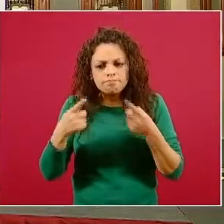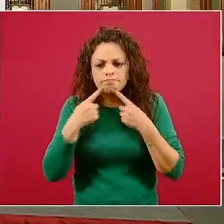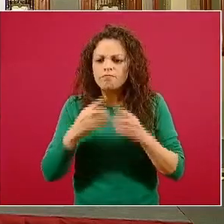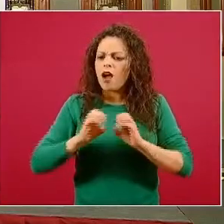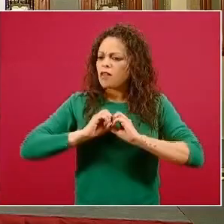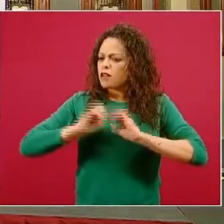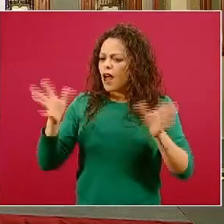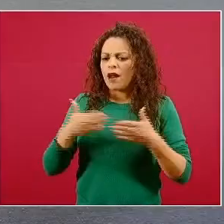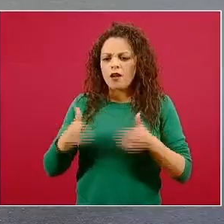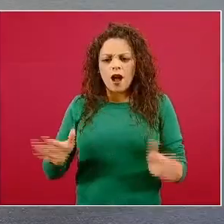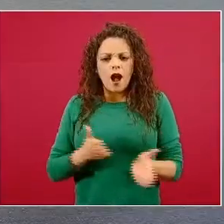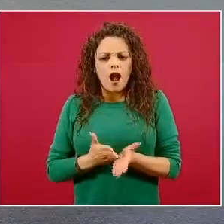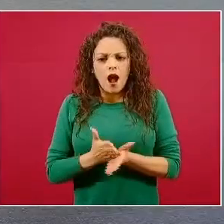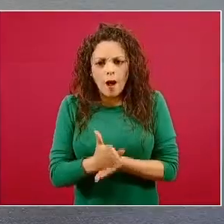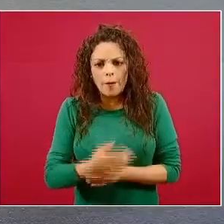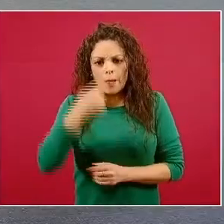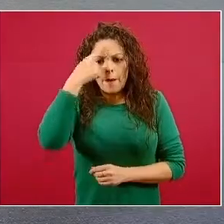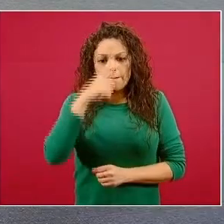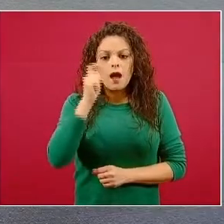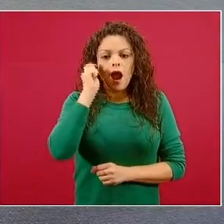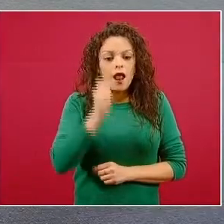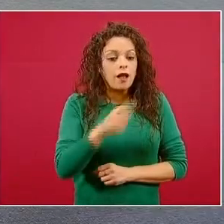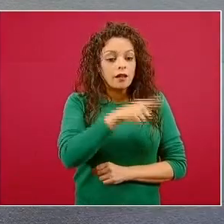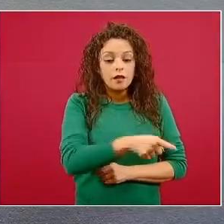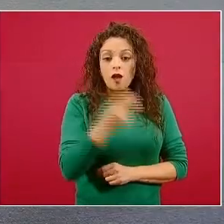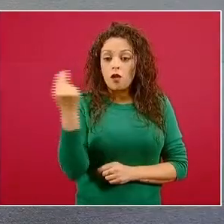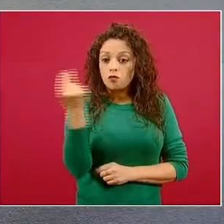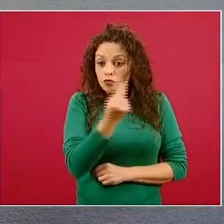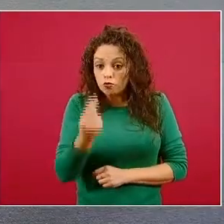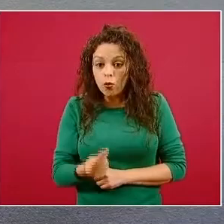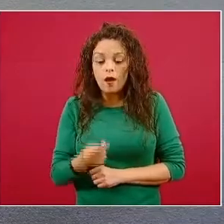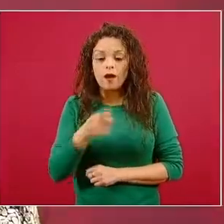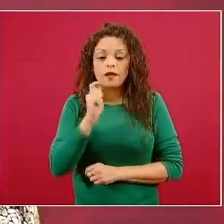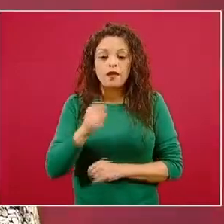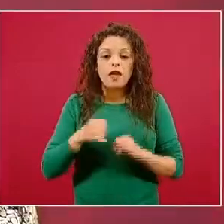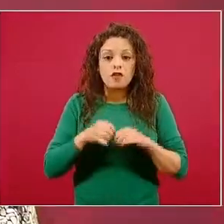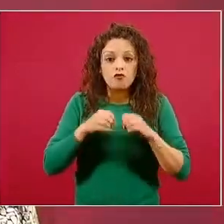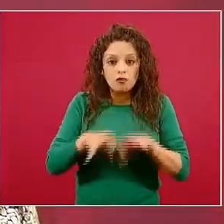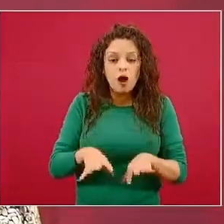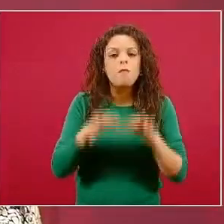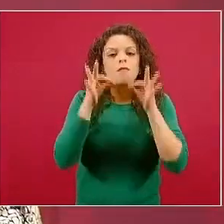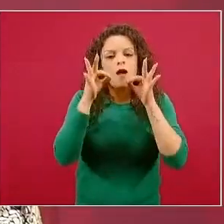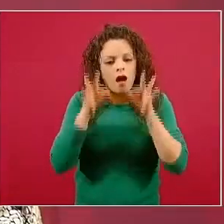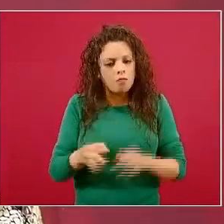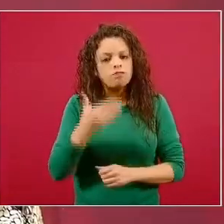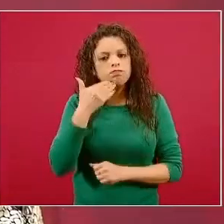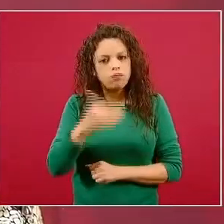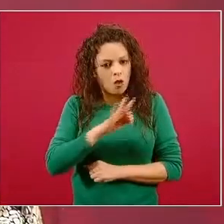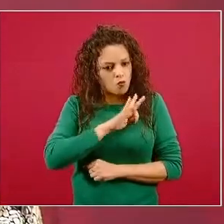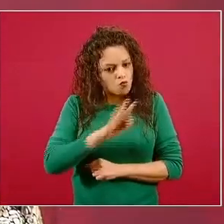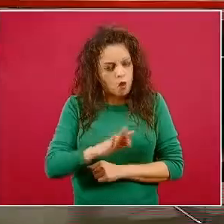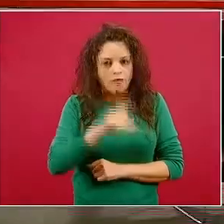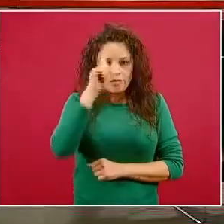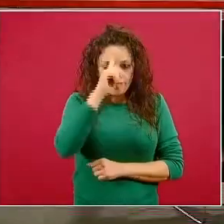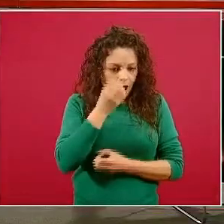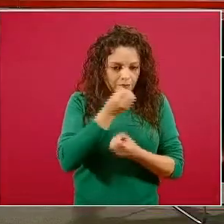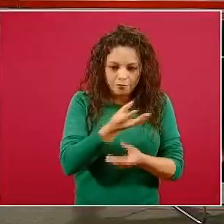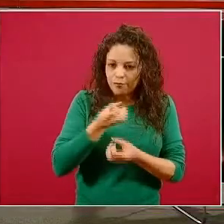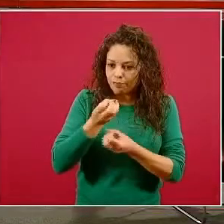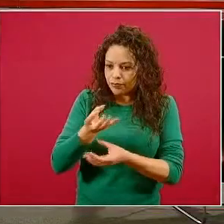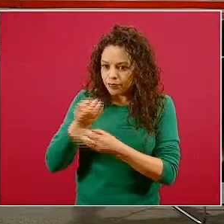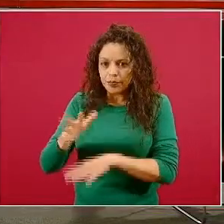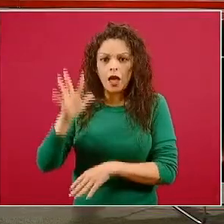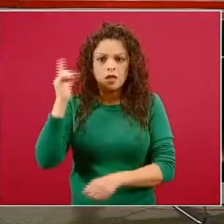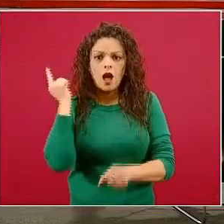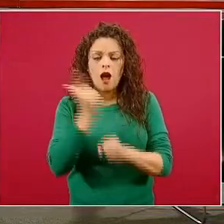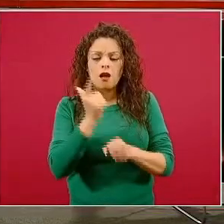donde podamos cubrir las necesidades y la información de una manera adecuada. Se ha visto que es muchísimo más efectivo